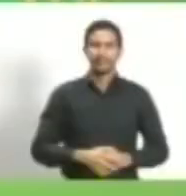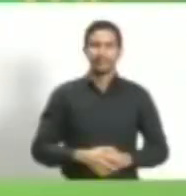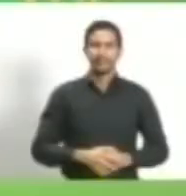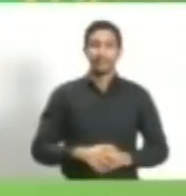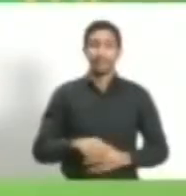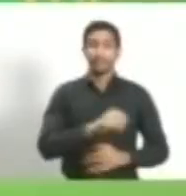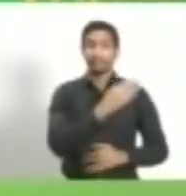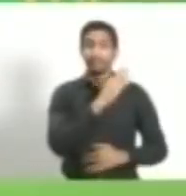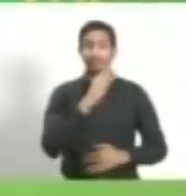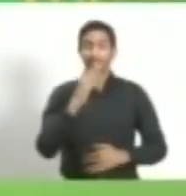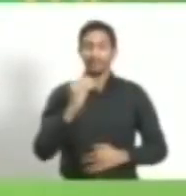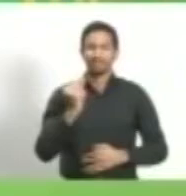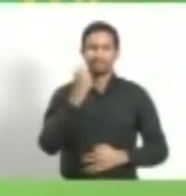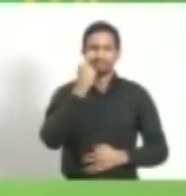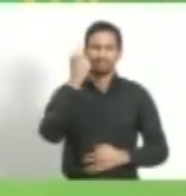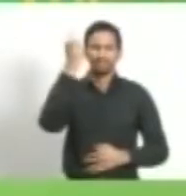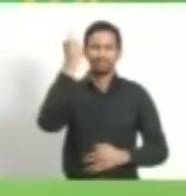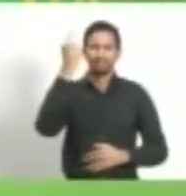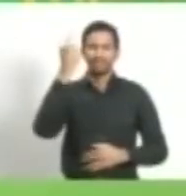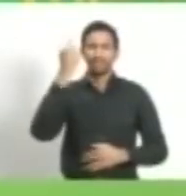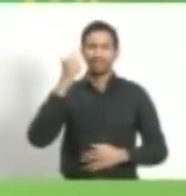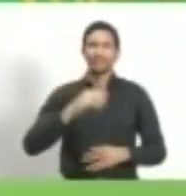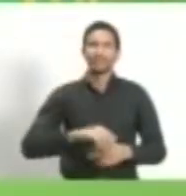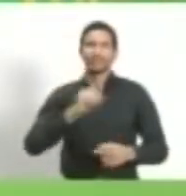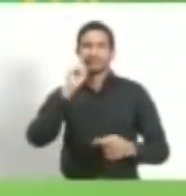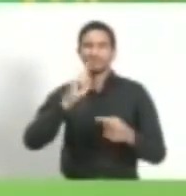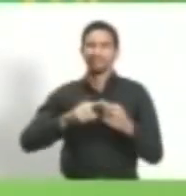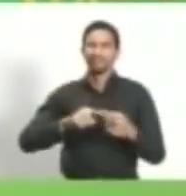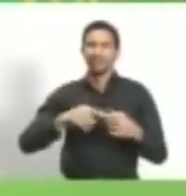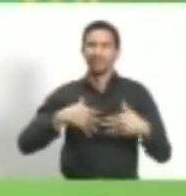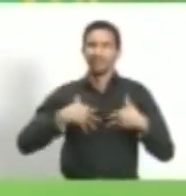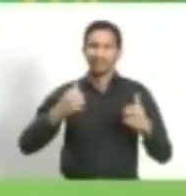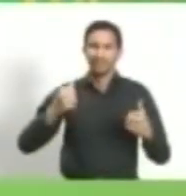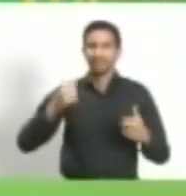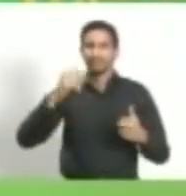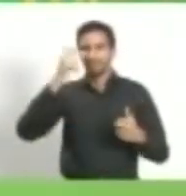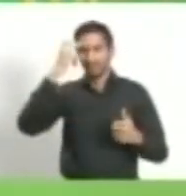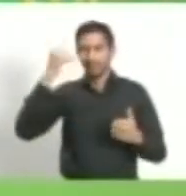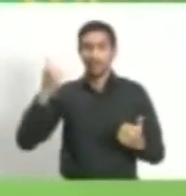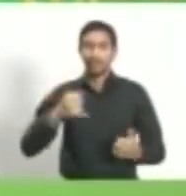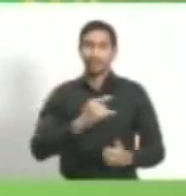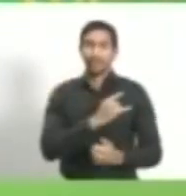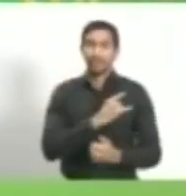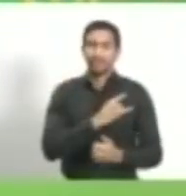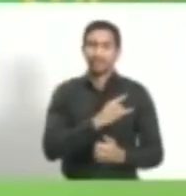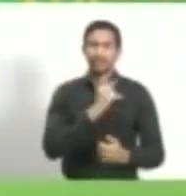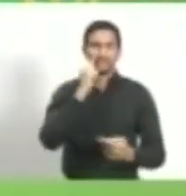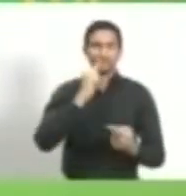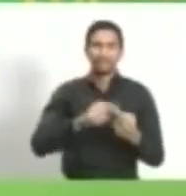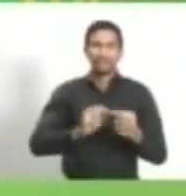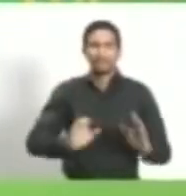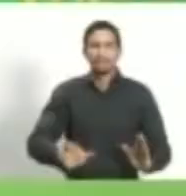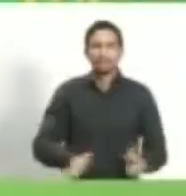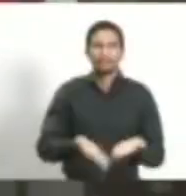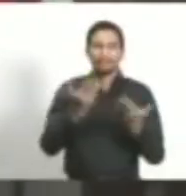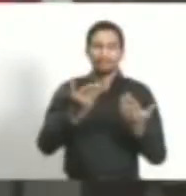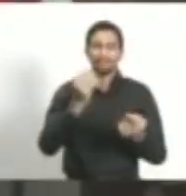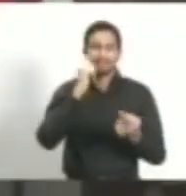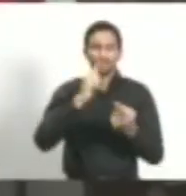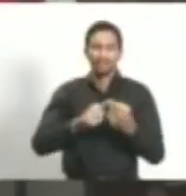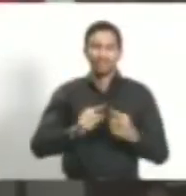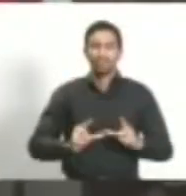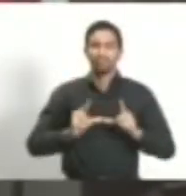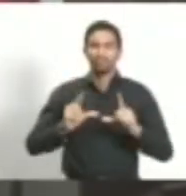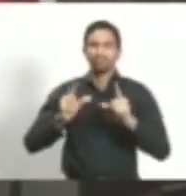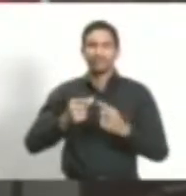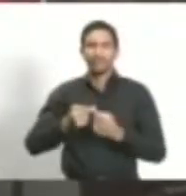Barranquilla se ha convertido en pionero de profesionales en salud. Es por eso que las universidades apuestan por mejorar las especializaciones. En